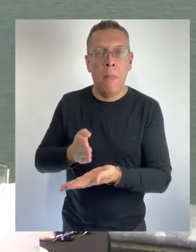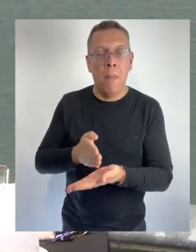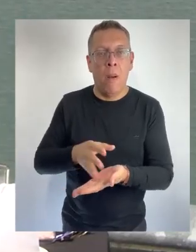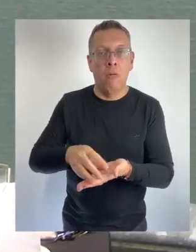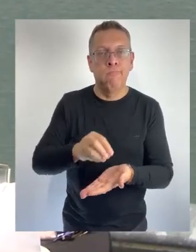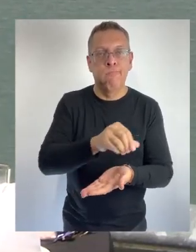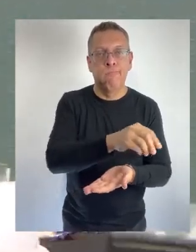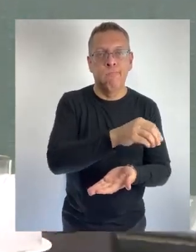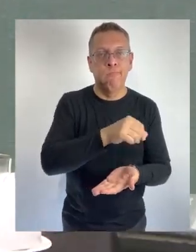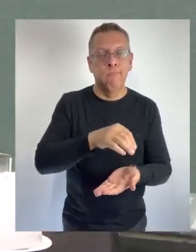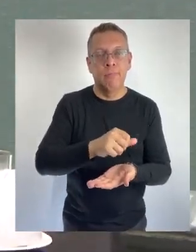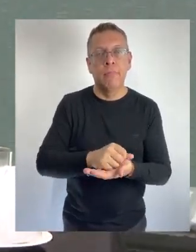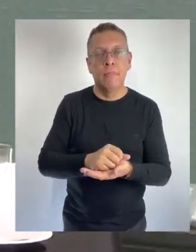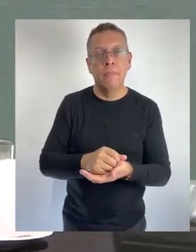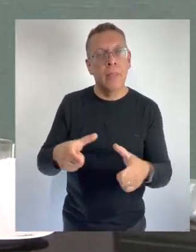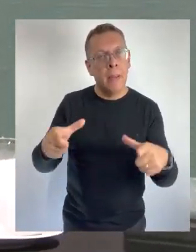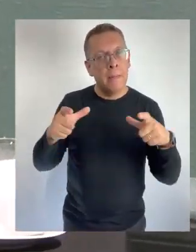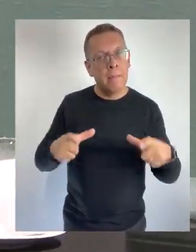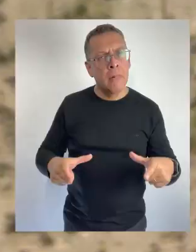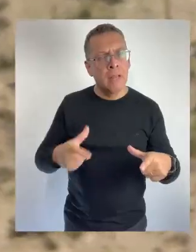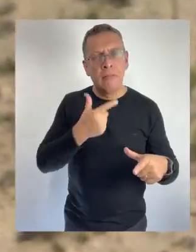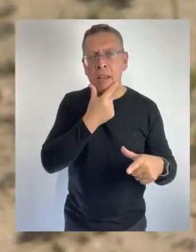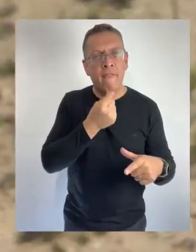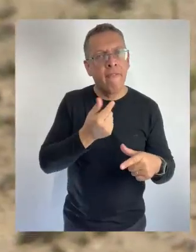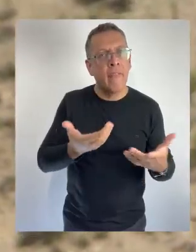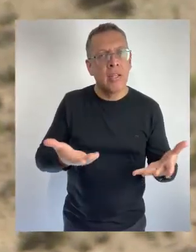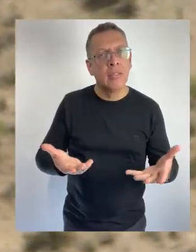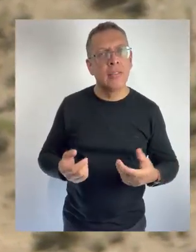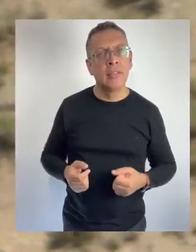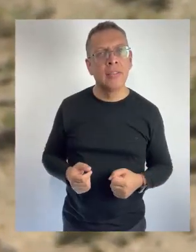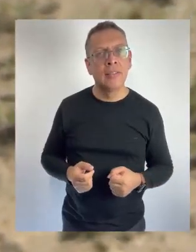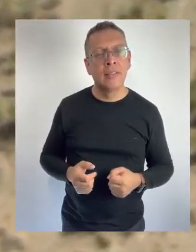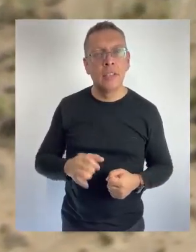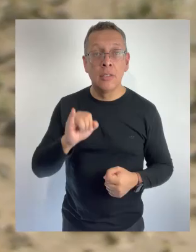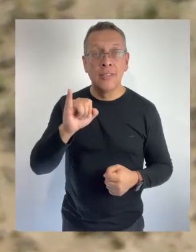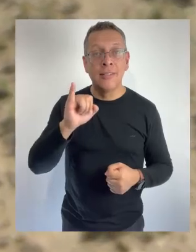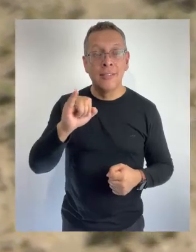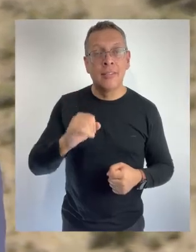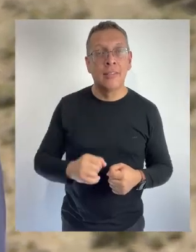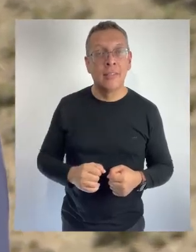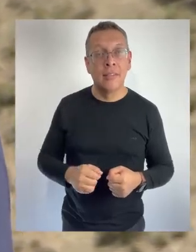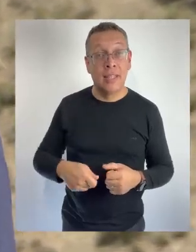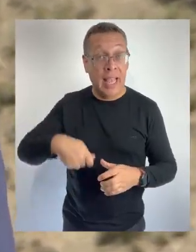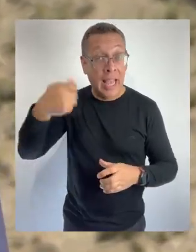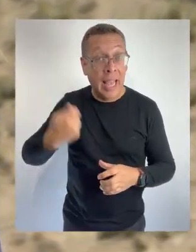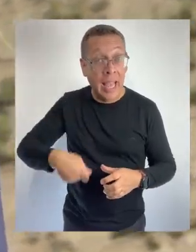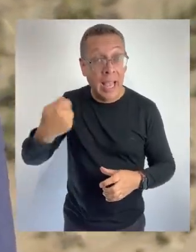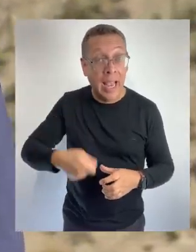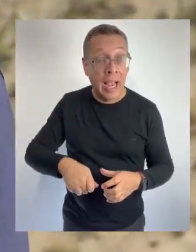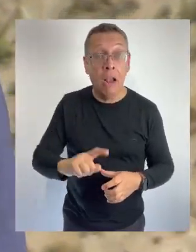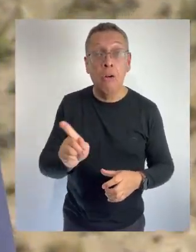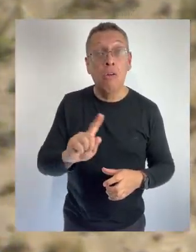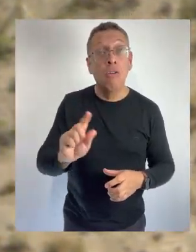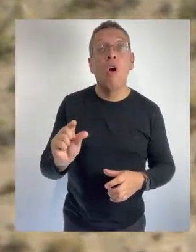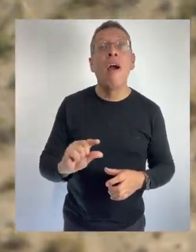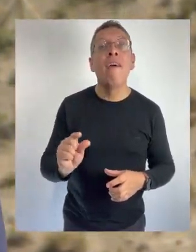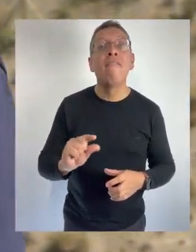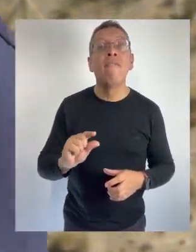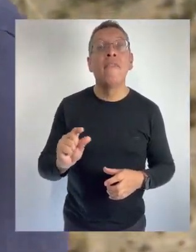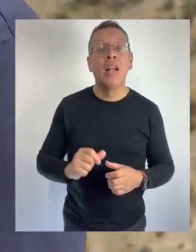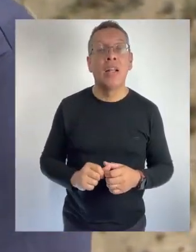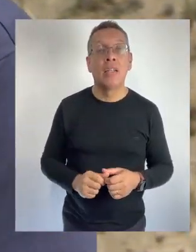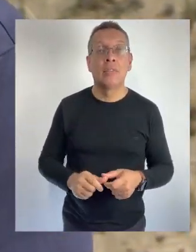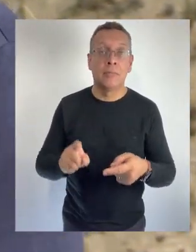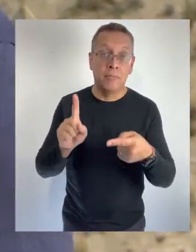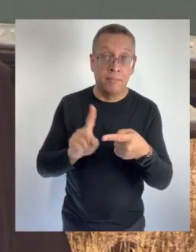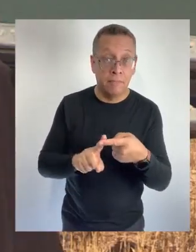de. Plato simple de hacer. Muy simple. Muy simple. Y para el bolsillo de la gente en la casa, comprar una pechuguita de